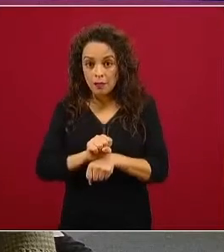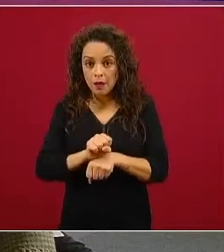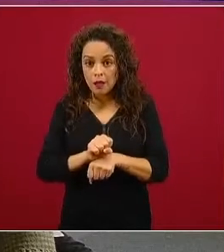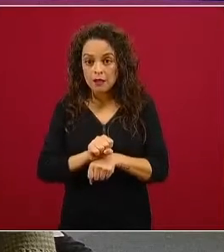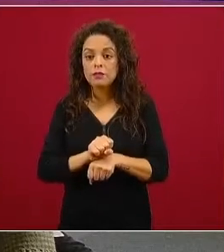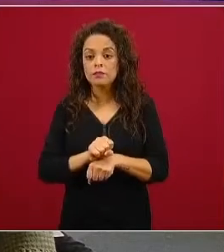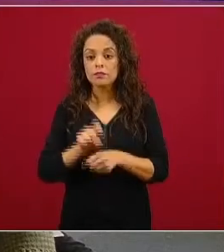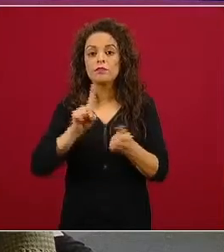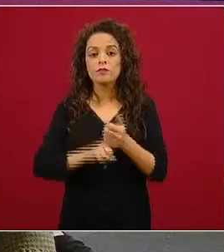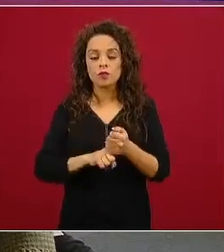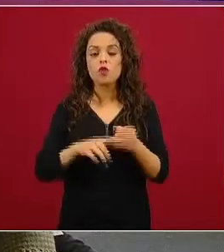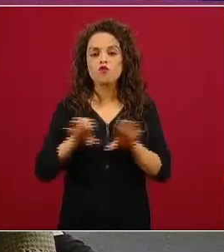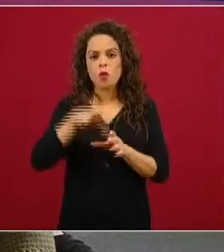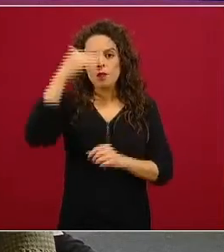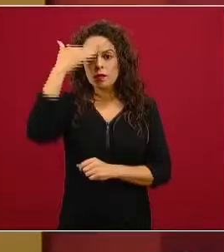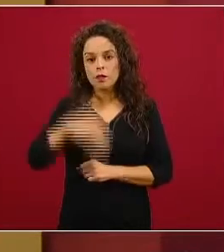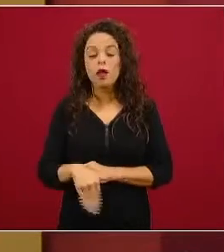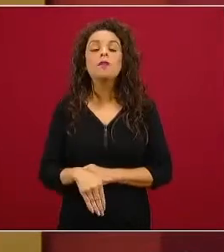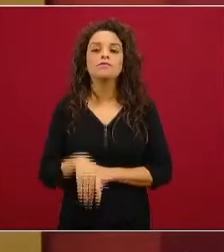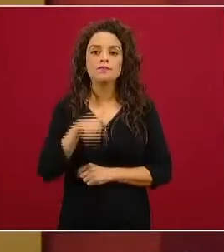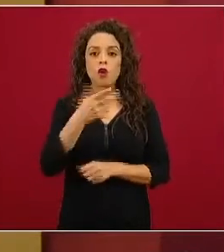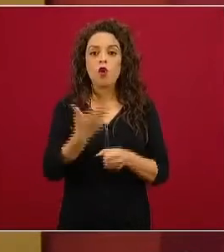55%. Vamos a ver la siguiente, por favor.